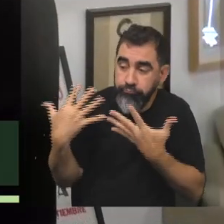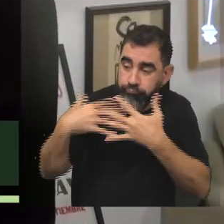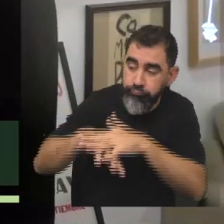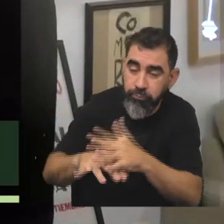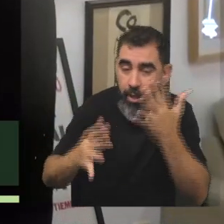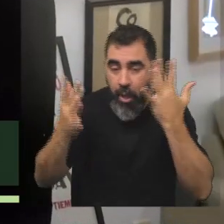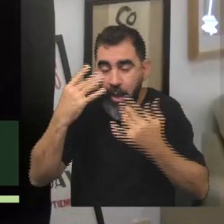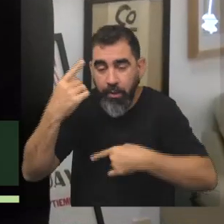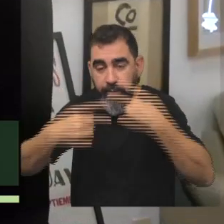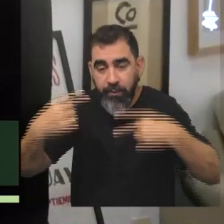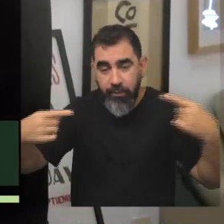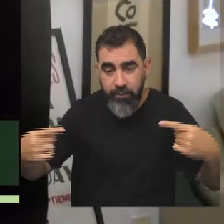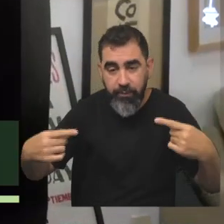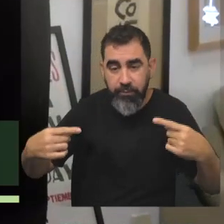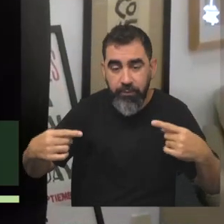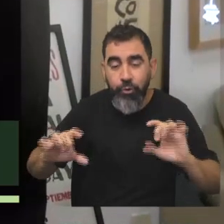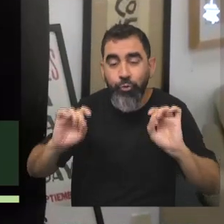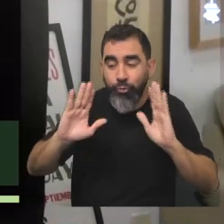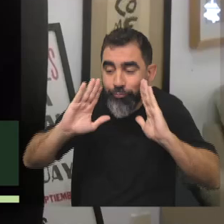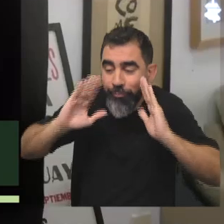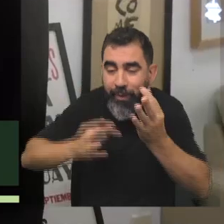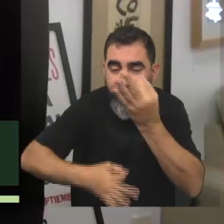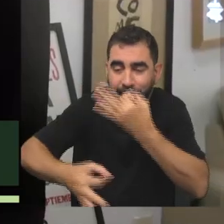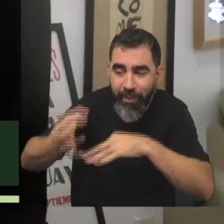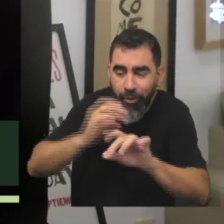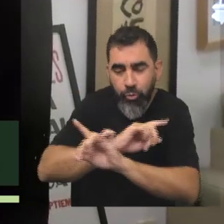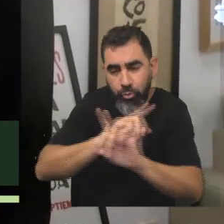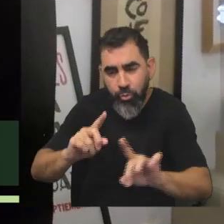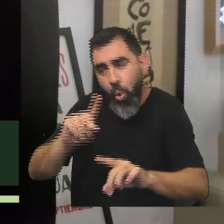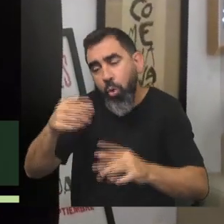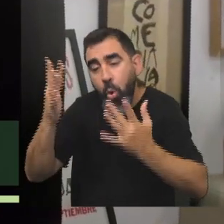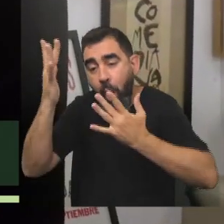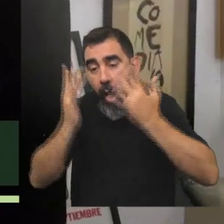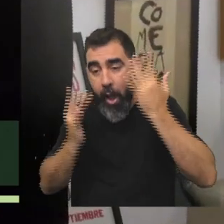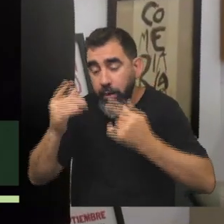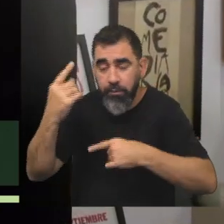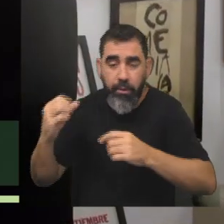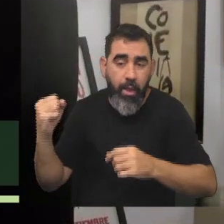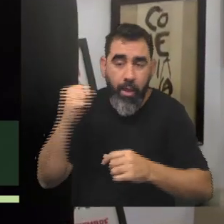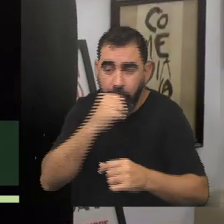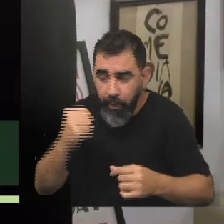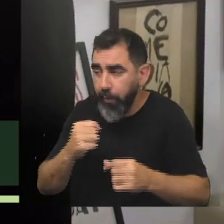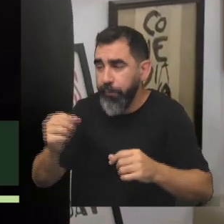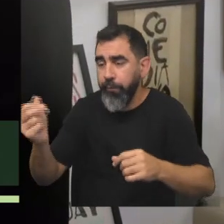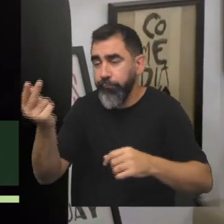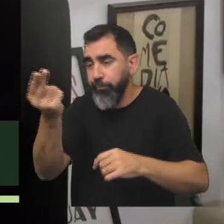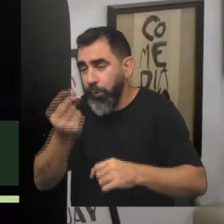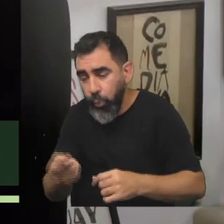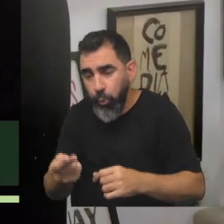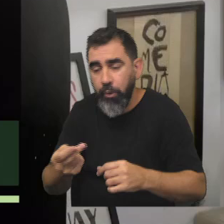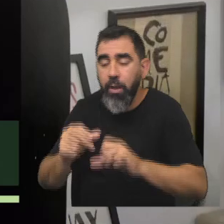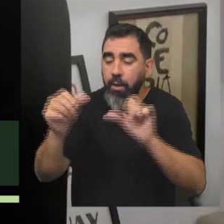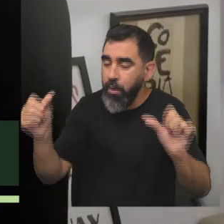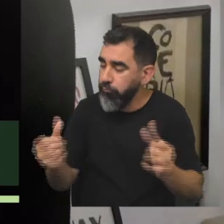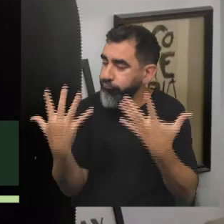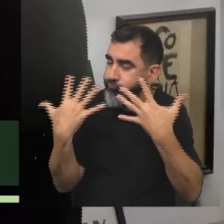artistas de otras disciplinas ampliar los Horizontes del teatro a que otros artistas que están en otras disciplinas vengan y hagan